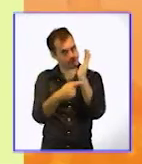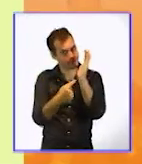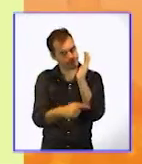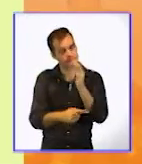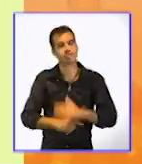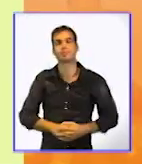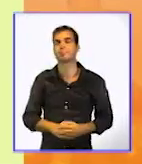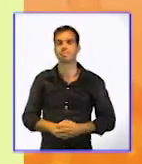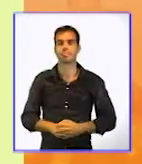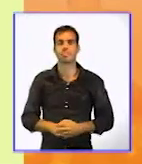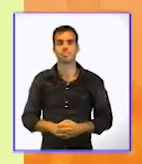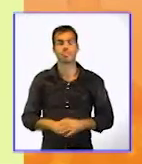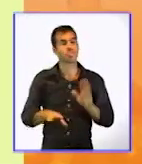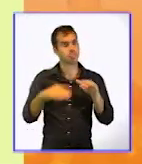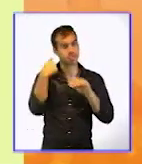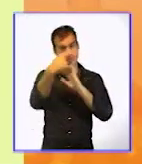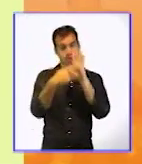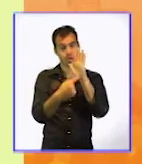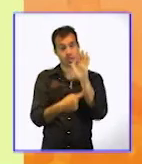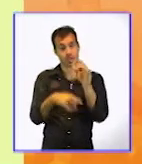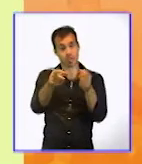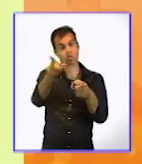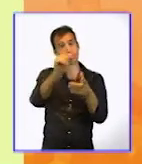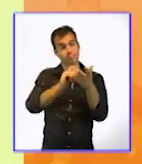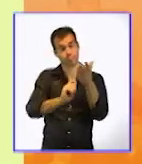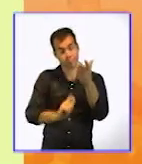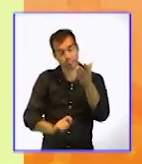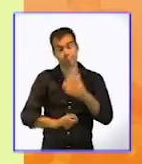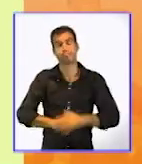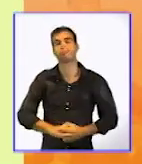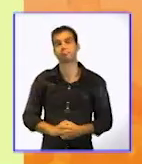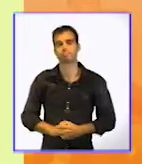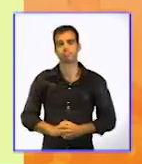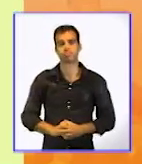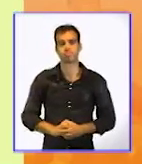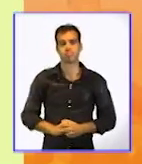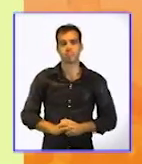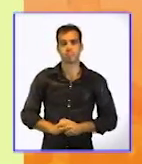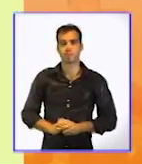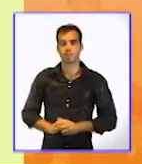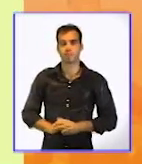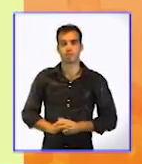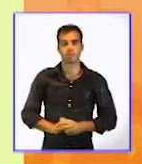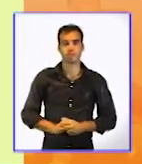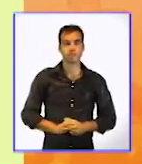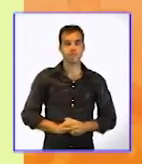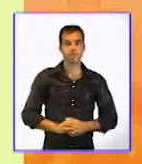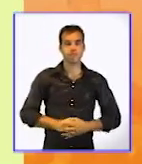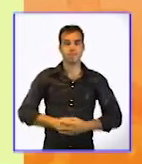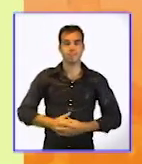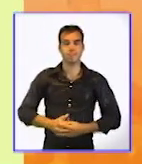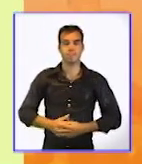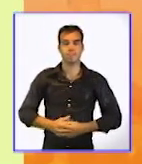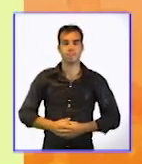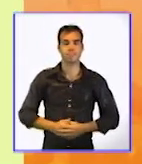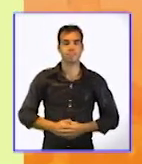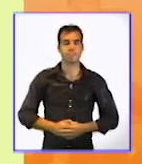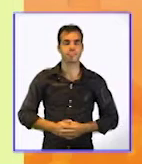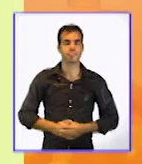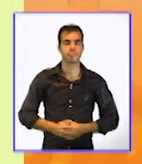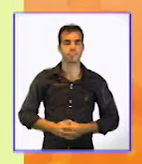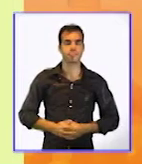escribirlo cuando se le da X característica que ustedes tengan que escribir esta notación iónica en su cuaderno de trabajo.